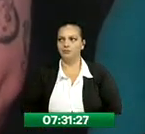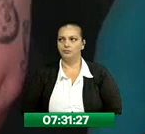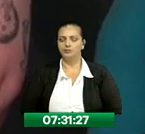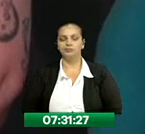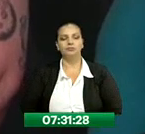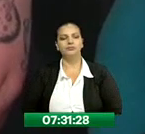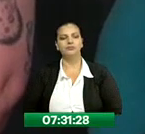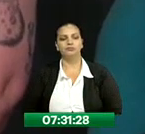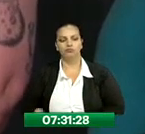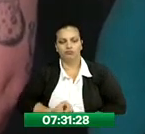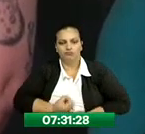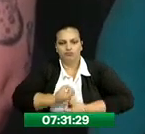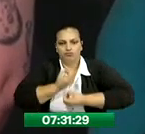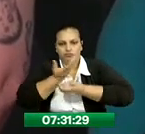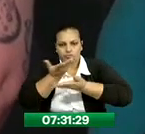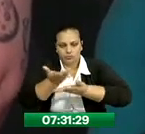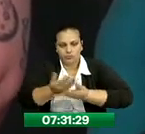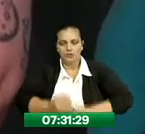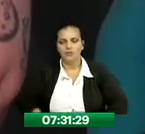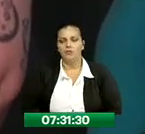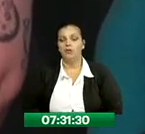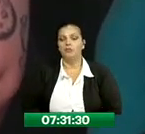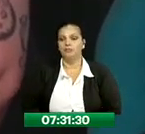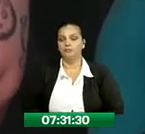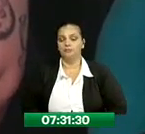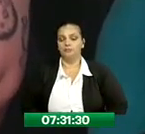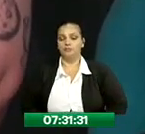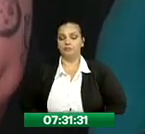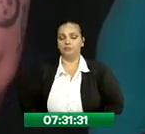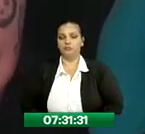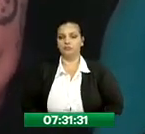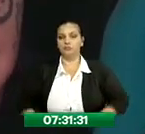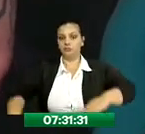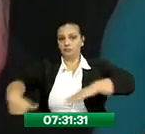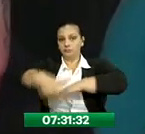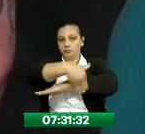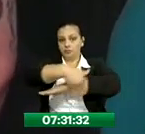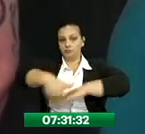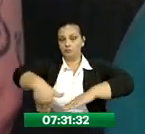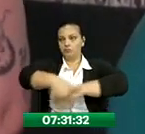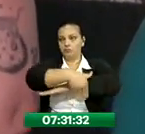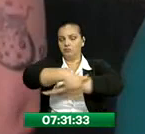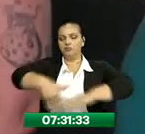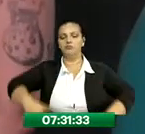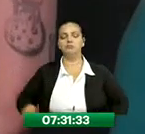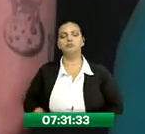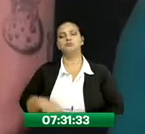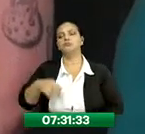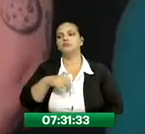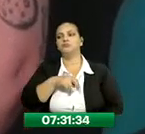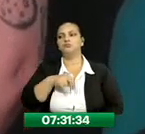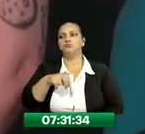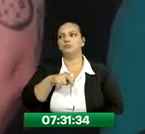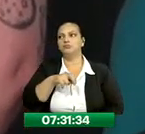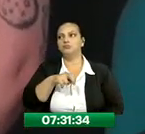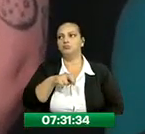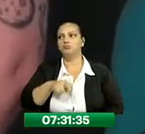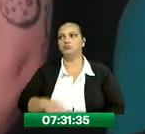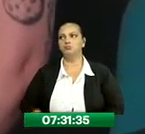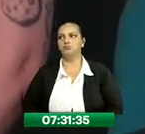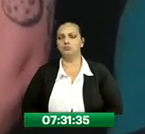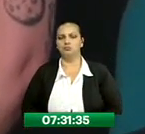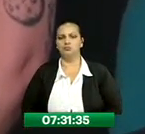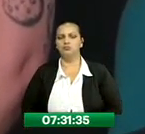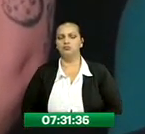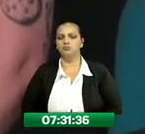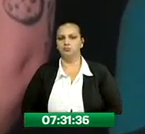causó sentir que esa calle, que yo ya me había ganado por ser niña grande, ya no era mía. Y no le